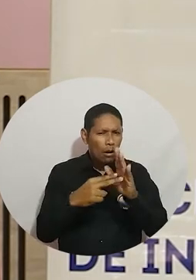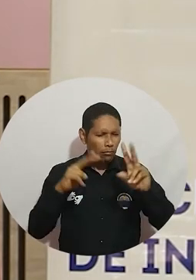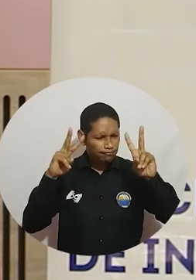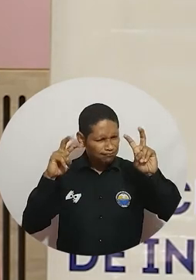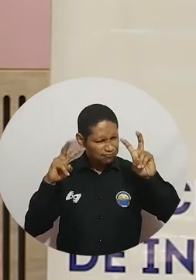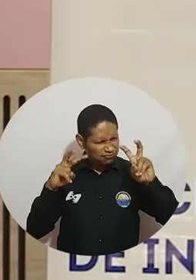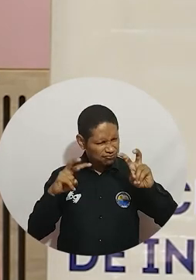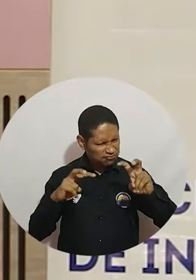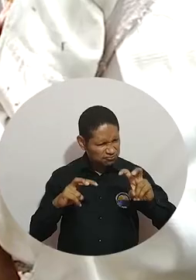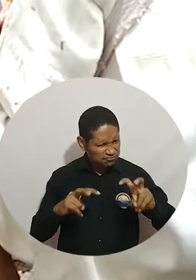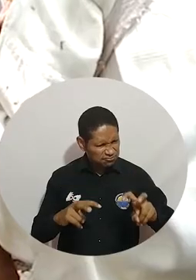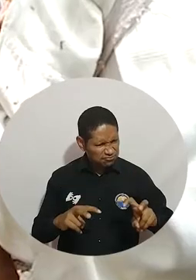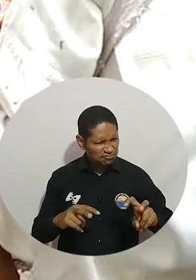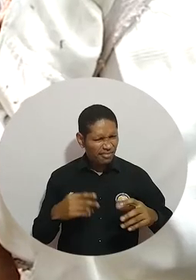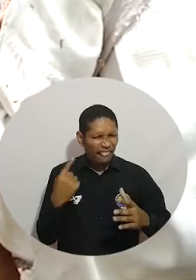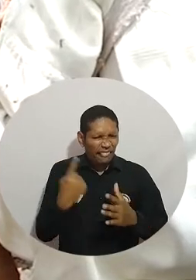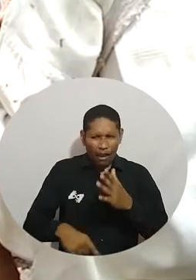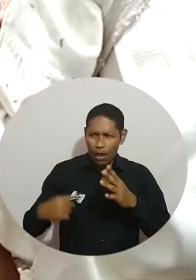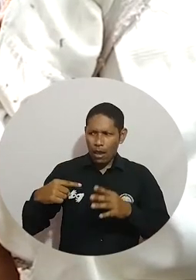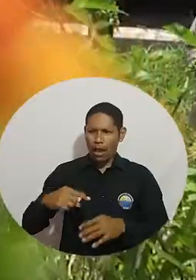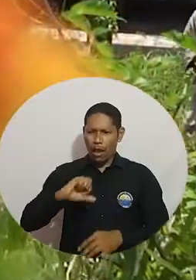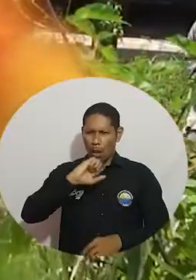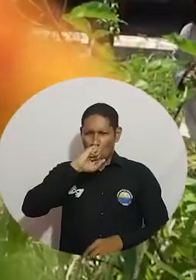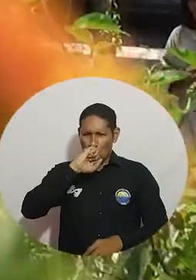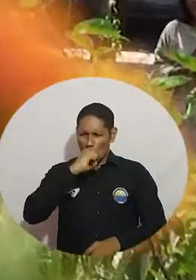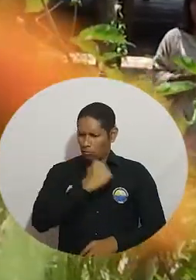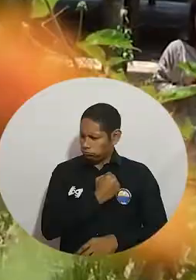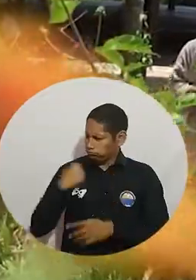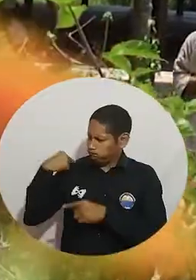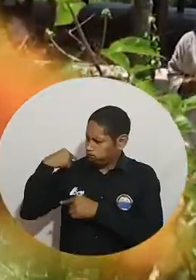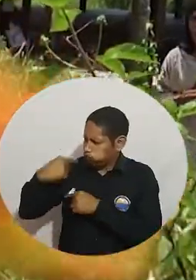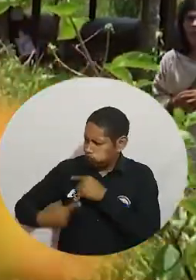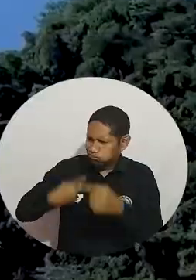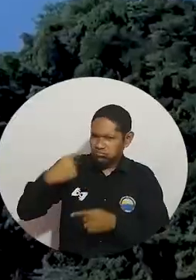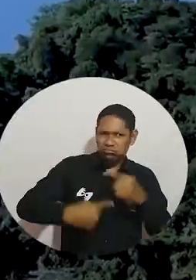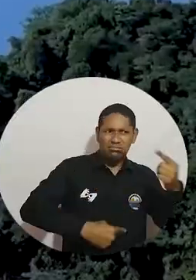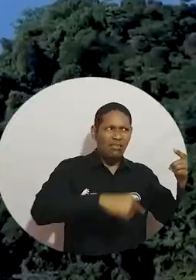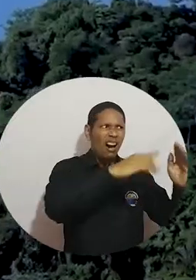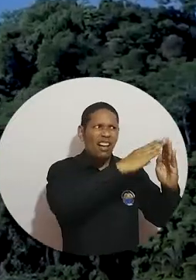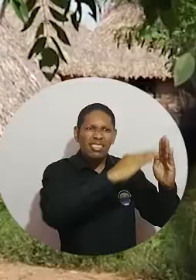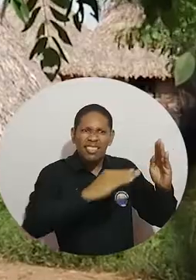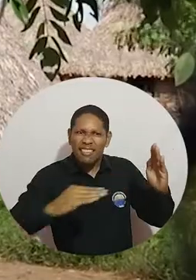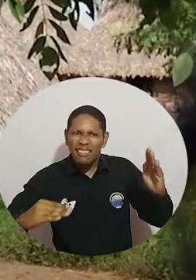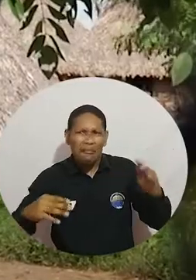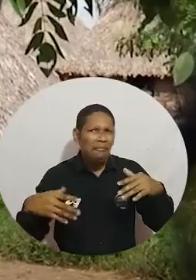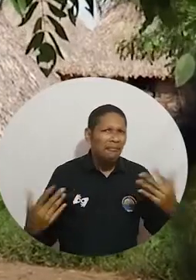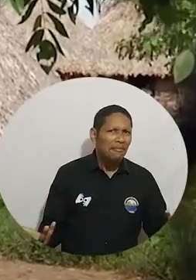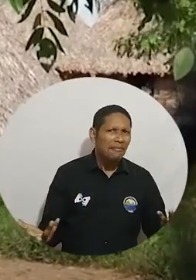La profundidad sobre lo que viene siendo el patrimonio cultural indígena de la Sierra Nevada.